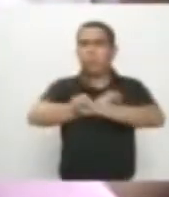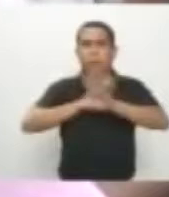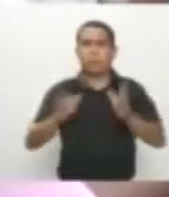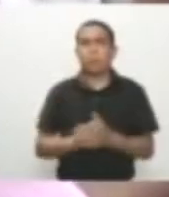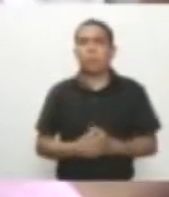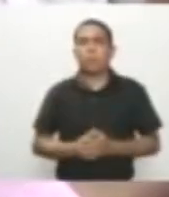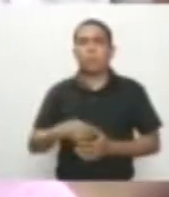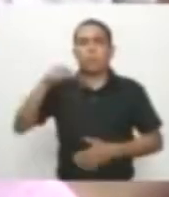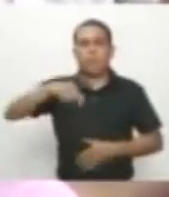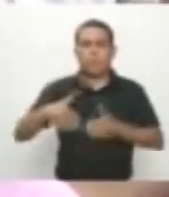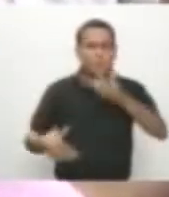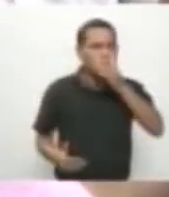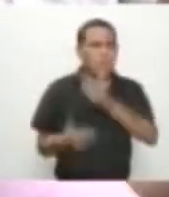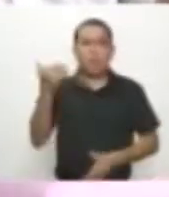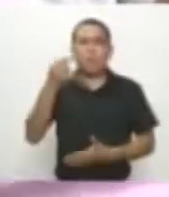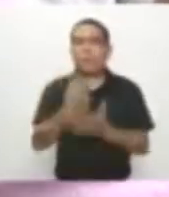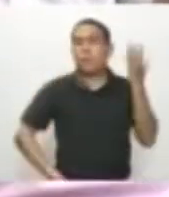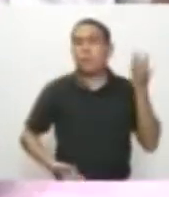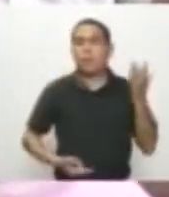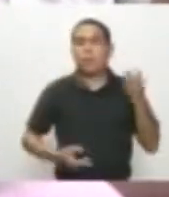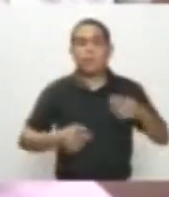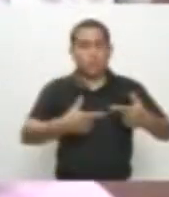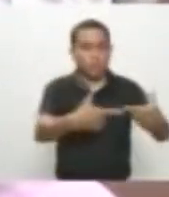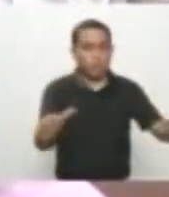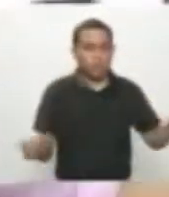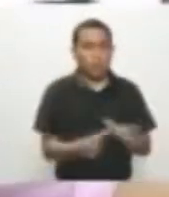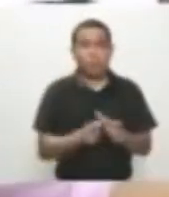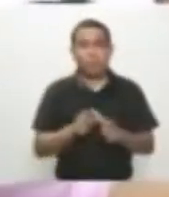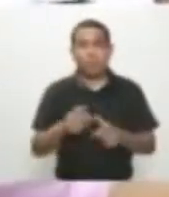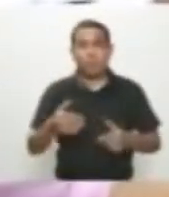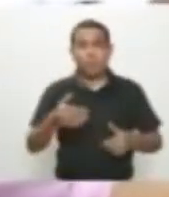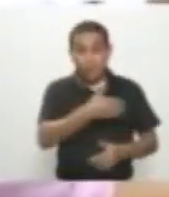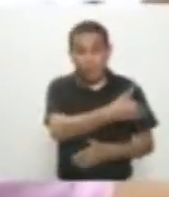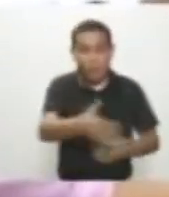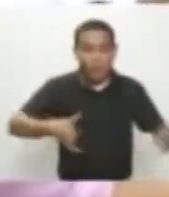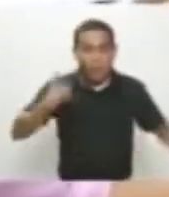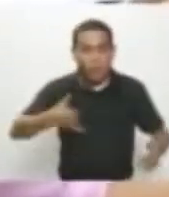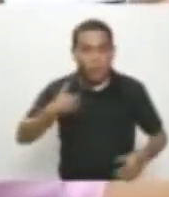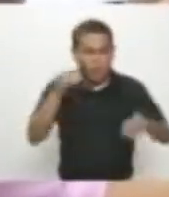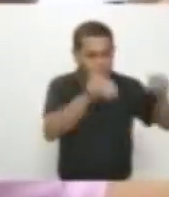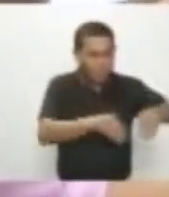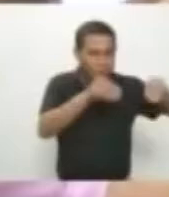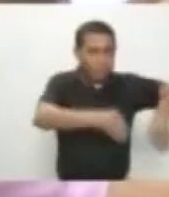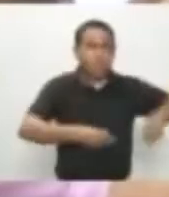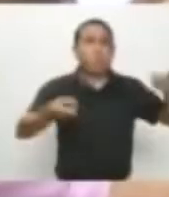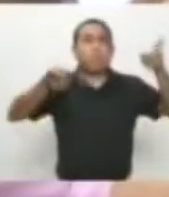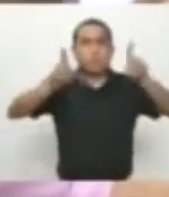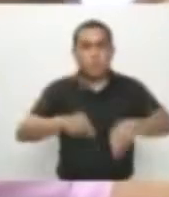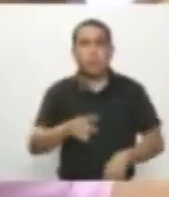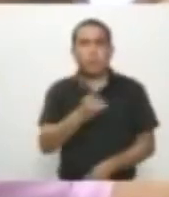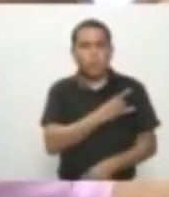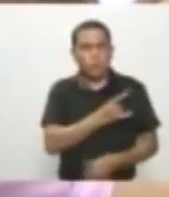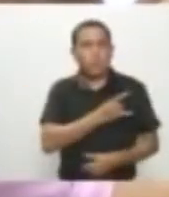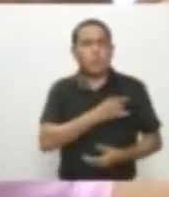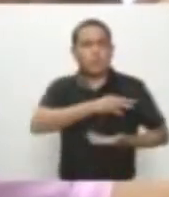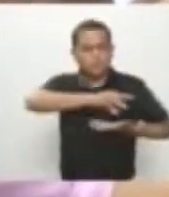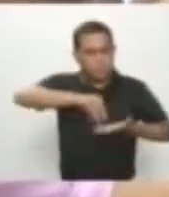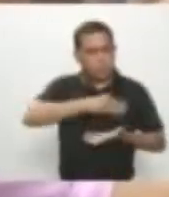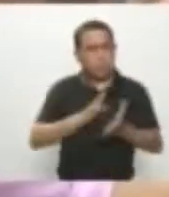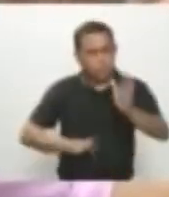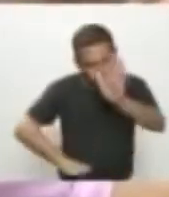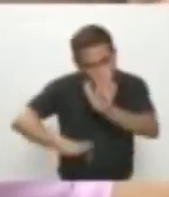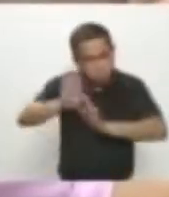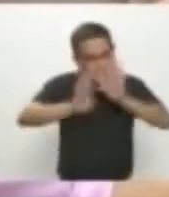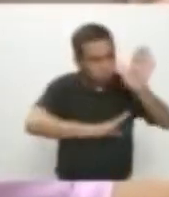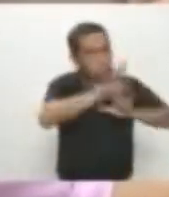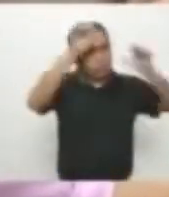un CDI, un Centro de Desarrollo Infantil. Apostamos a la regionalización de la Universidad del Atlántico